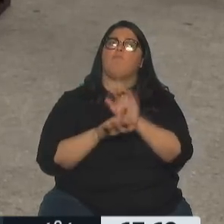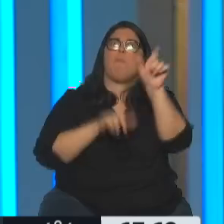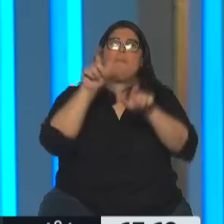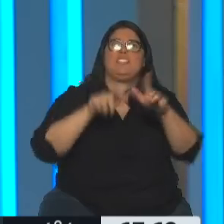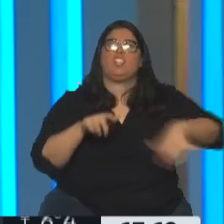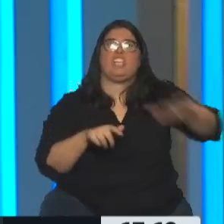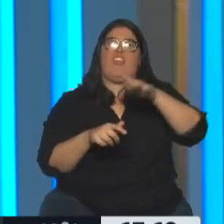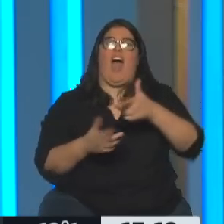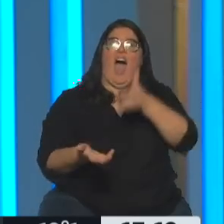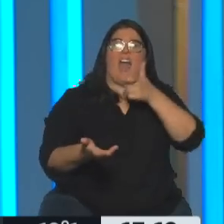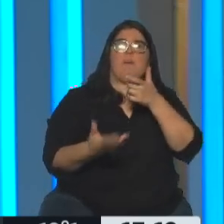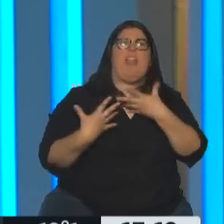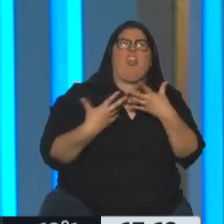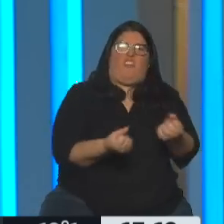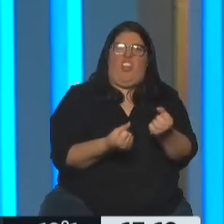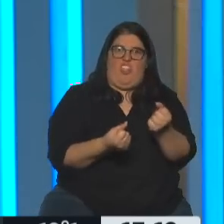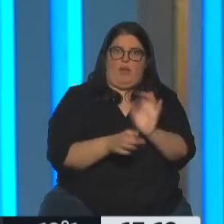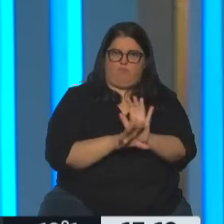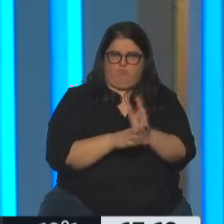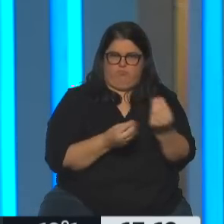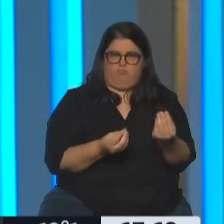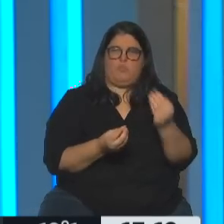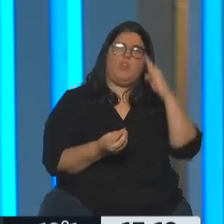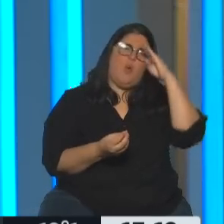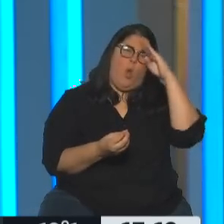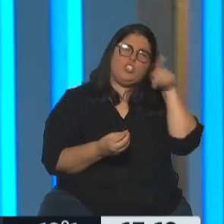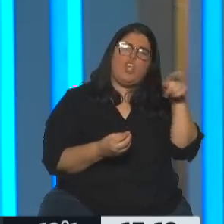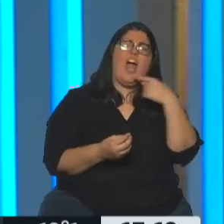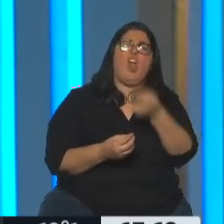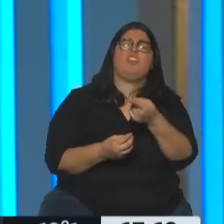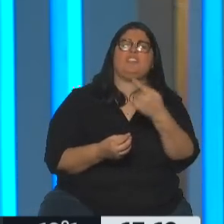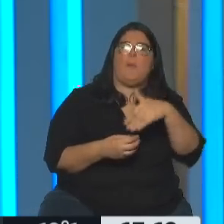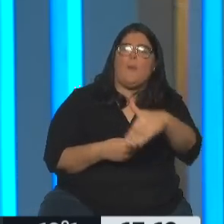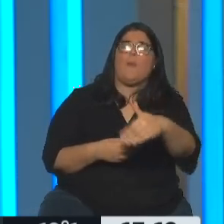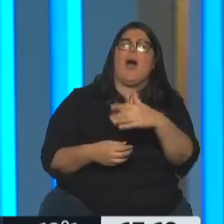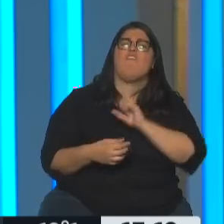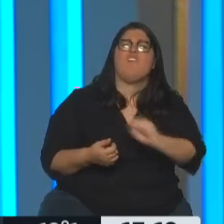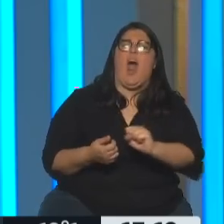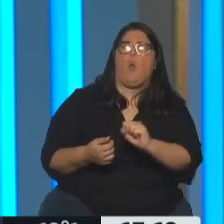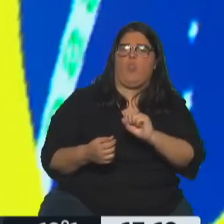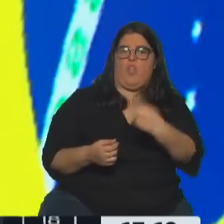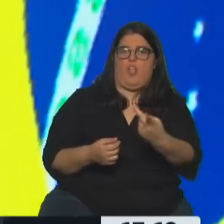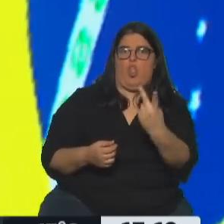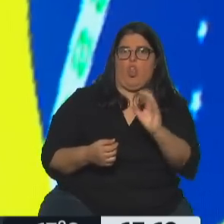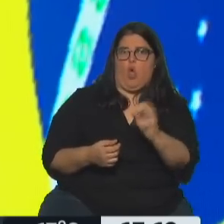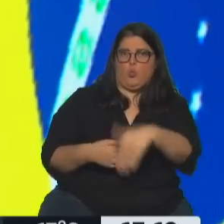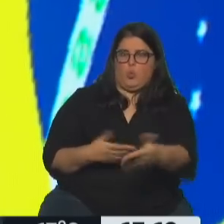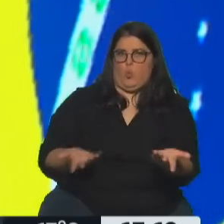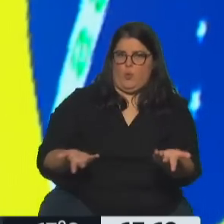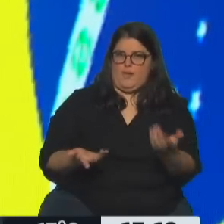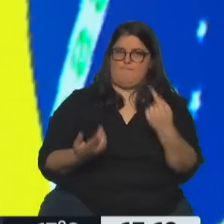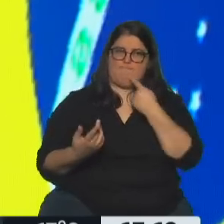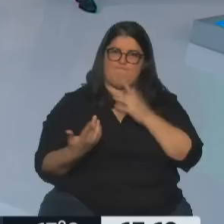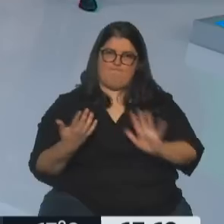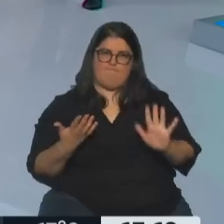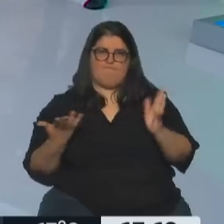para defender la seguridad, cuando viene denunciando fraude o que va a haber un fraude el 2 de octubre próximo. Tenemos más gráficos de